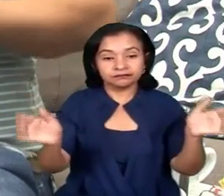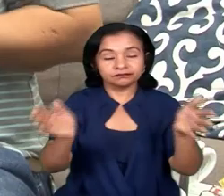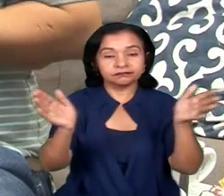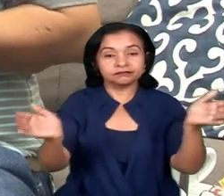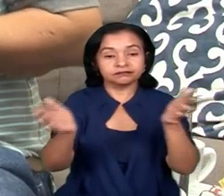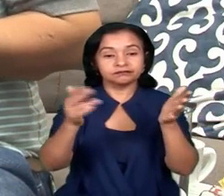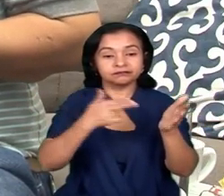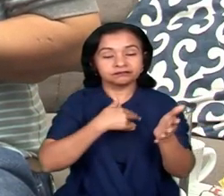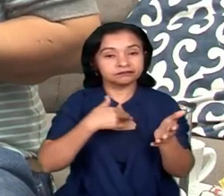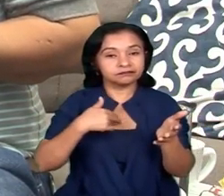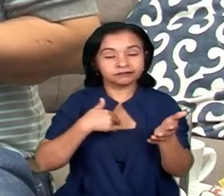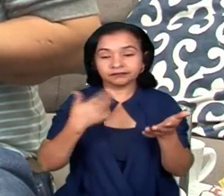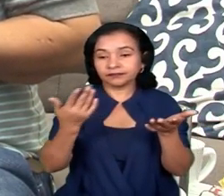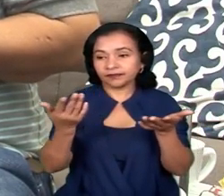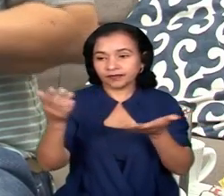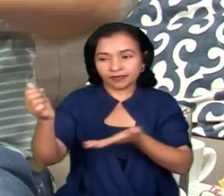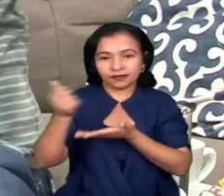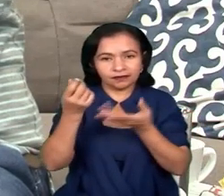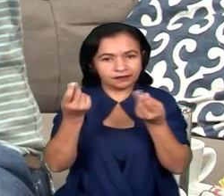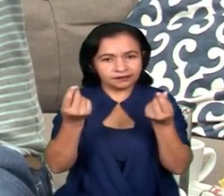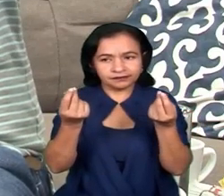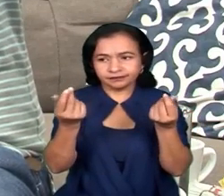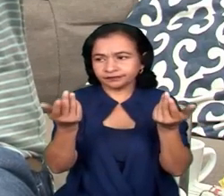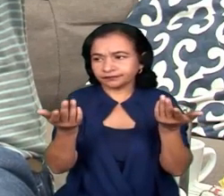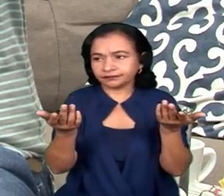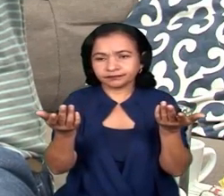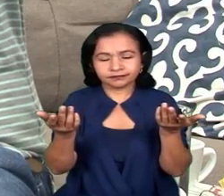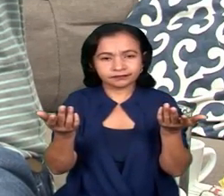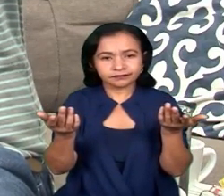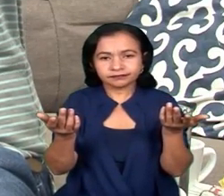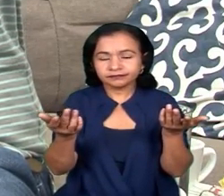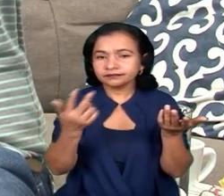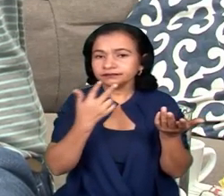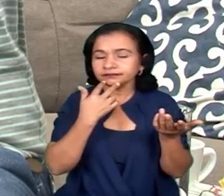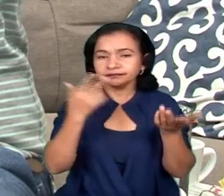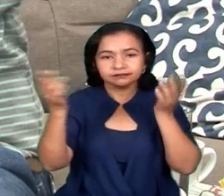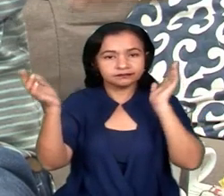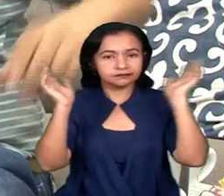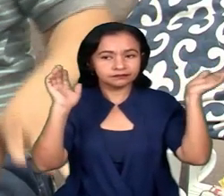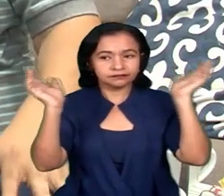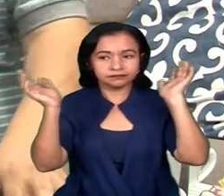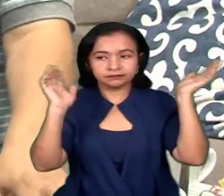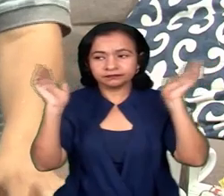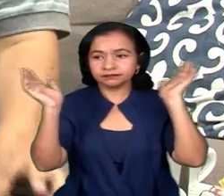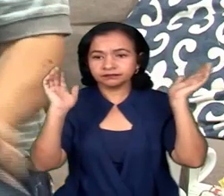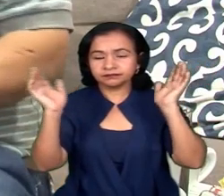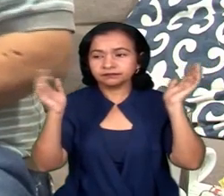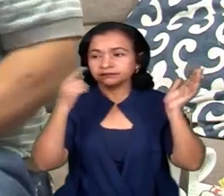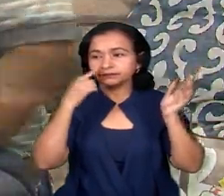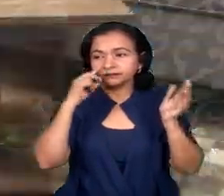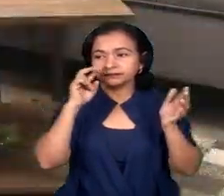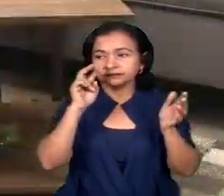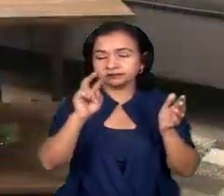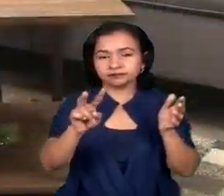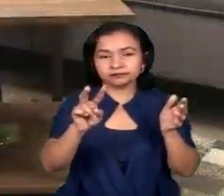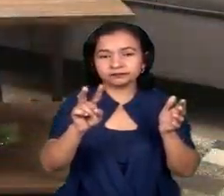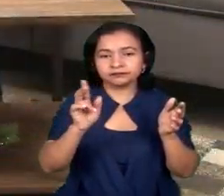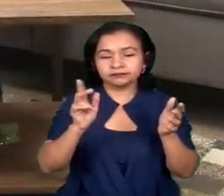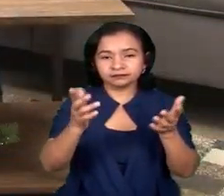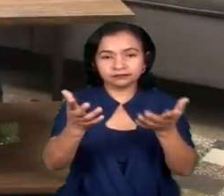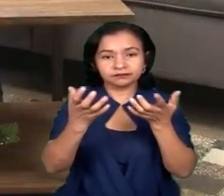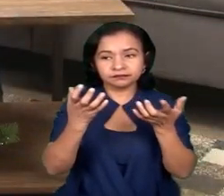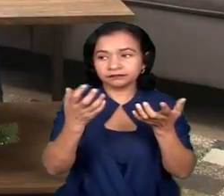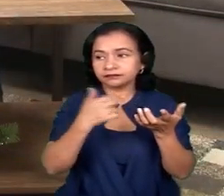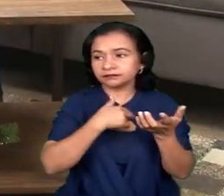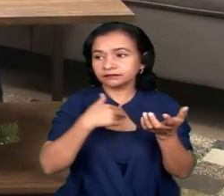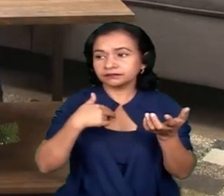porque nosotros no tenemos incentivos. Nosotros no tenemos en los mercados, yo le aseguro que si usted viene, nosotros queremos